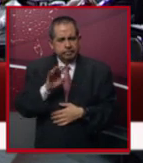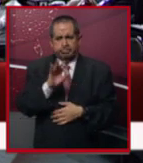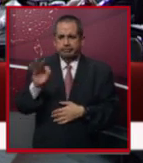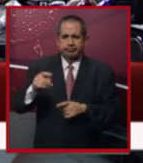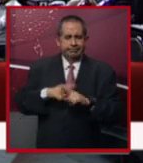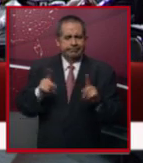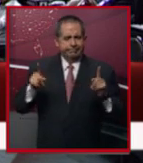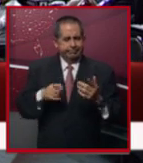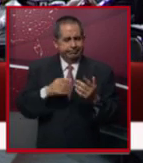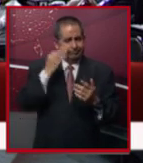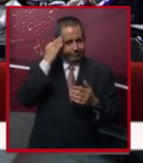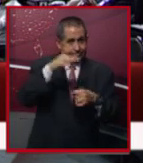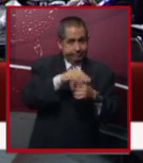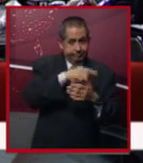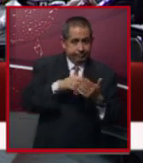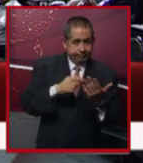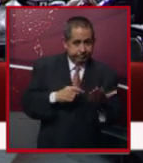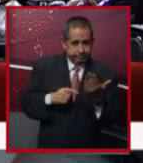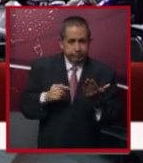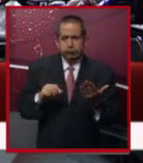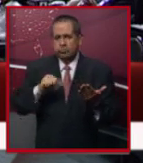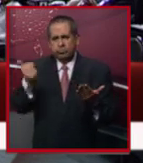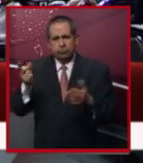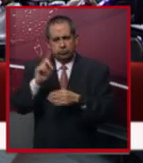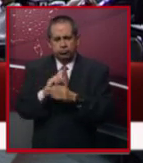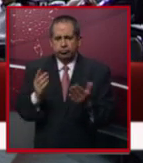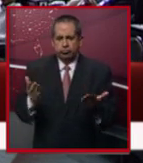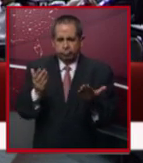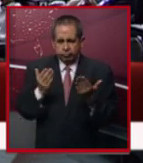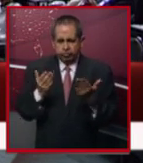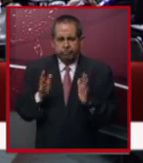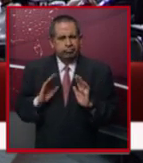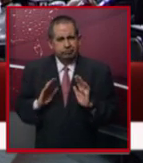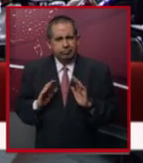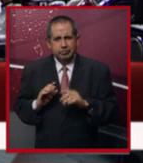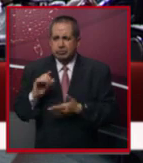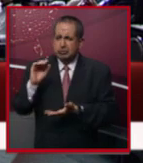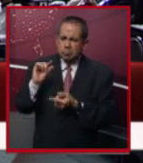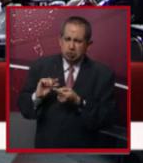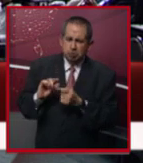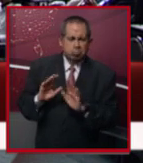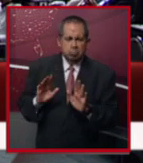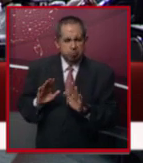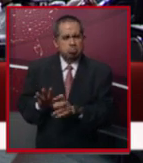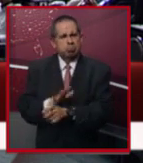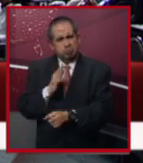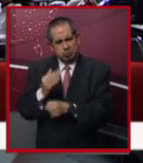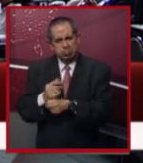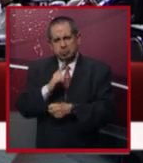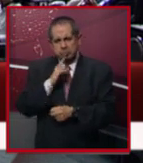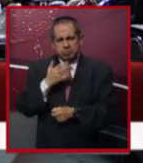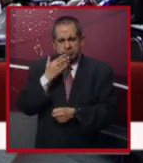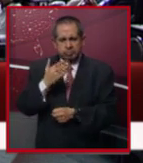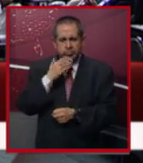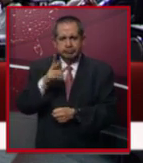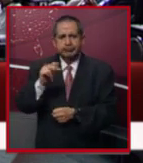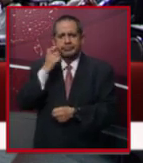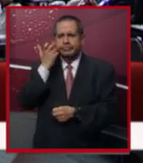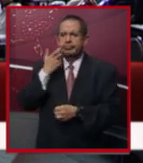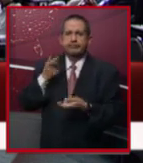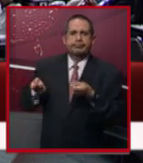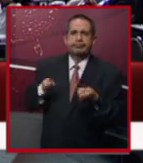de la jornada electoral. Al mismo tiempo, pensamos que no es un umbral demasiado bajo que pudiera fomentar la